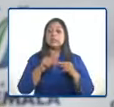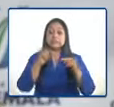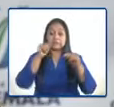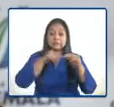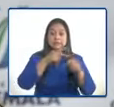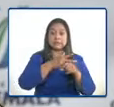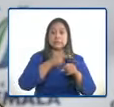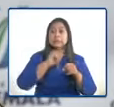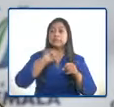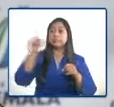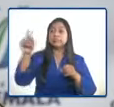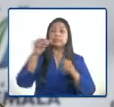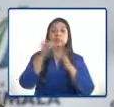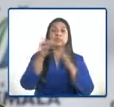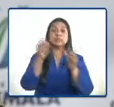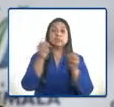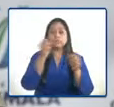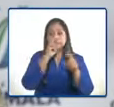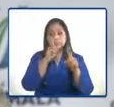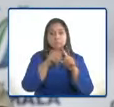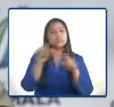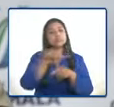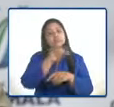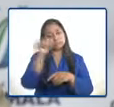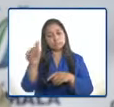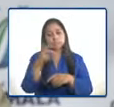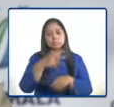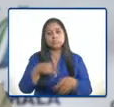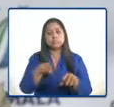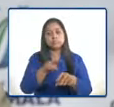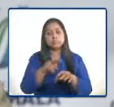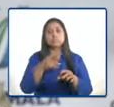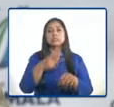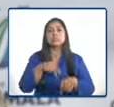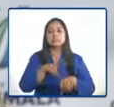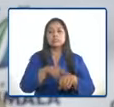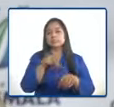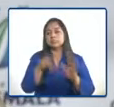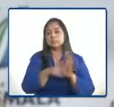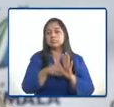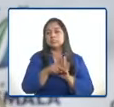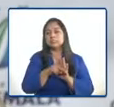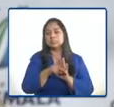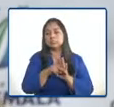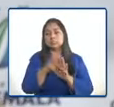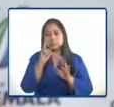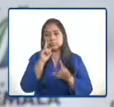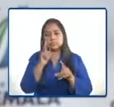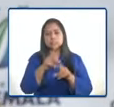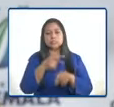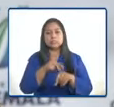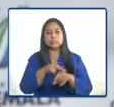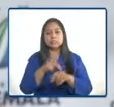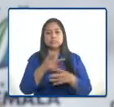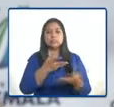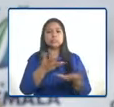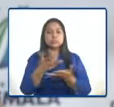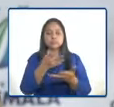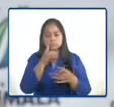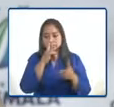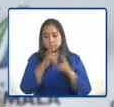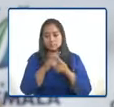a abrir también otras rutas a nivel nacional. Pero esto viene trabajándose también a través de la infraestructura.